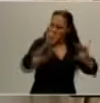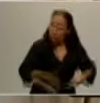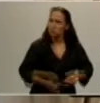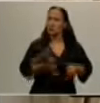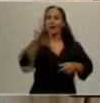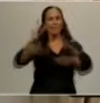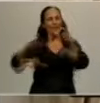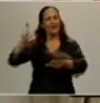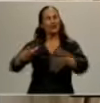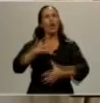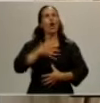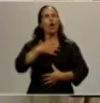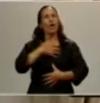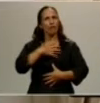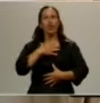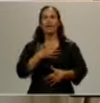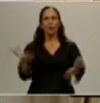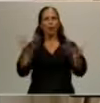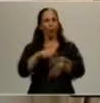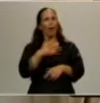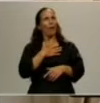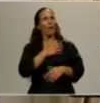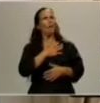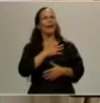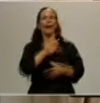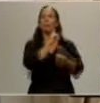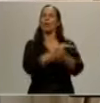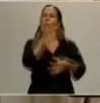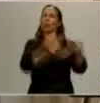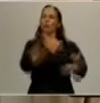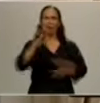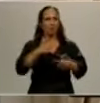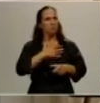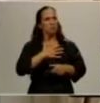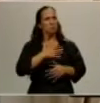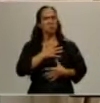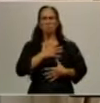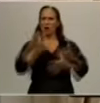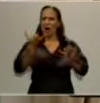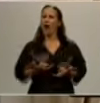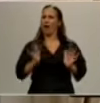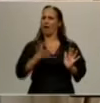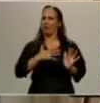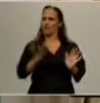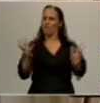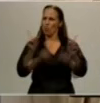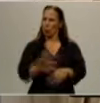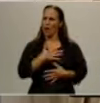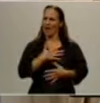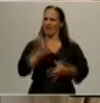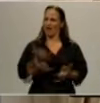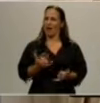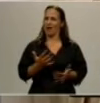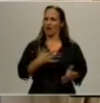todos los argentinos en su Poder Judicial. Esto tenía que decirlo porque yo no puedo permitir que de ninguna manera